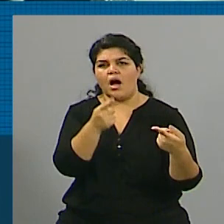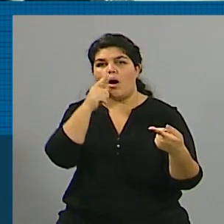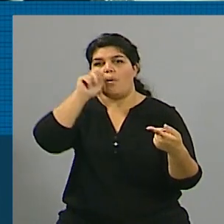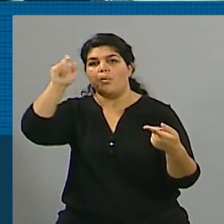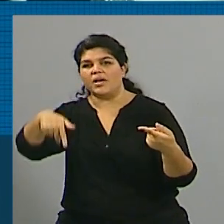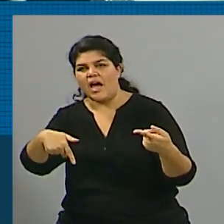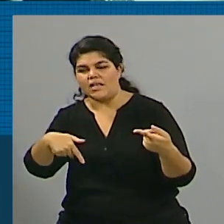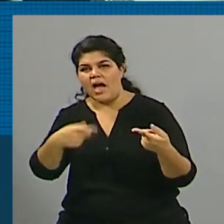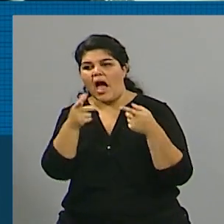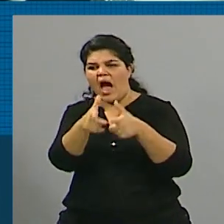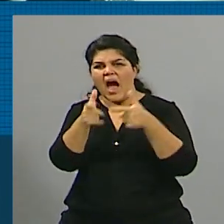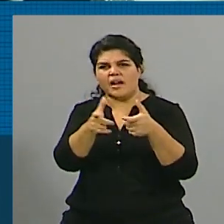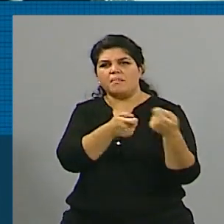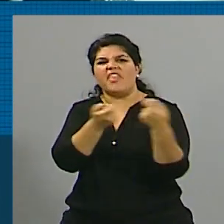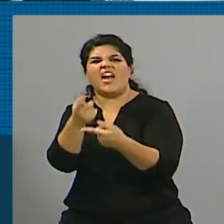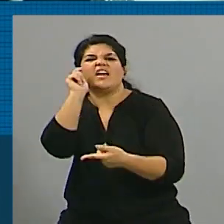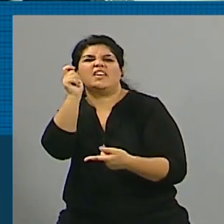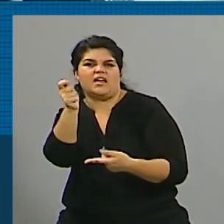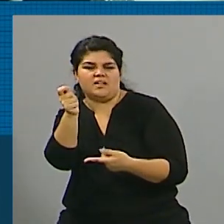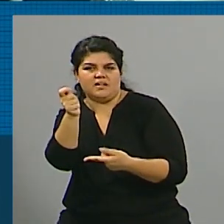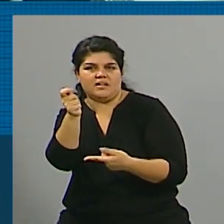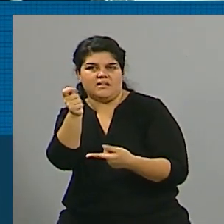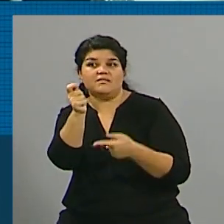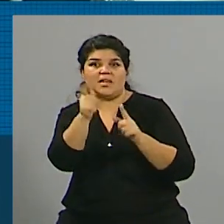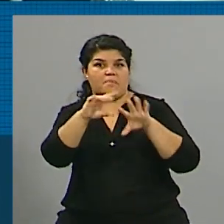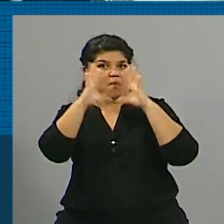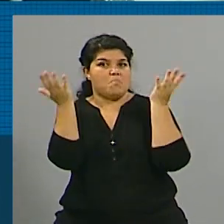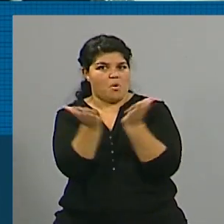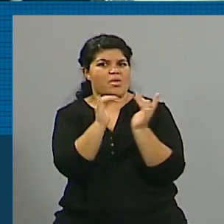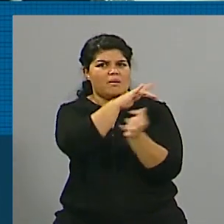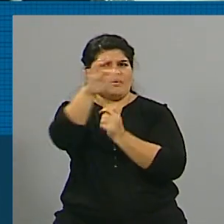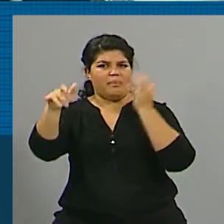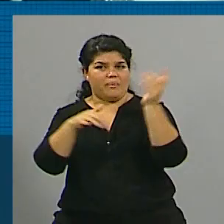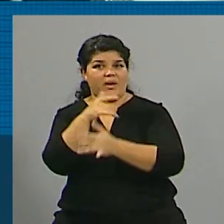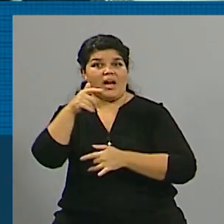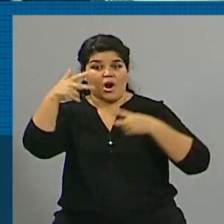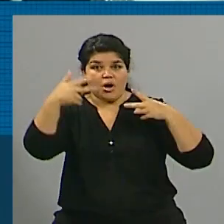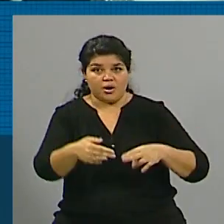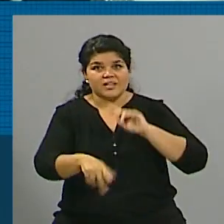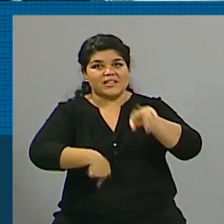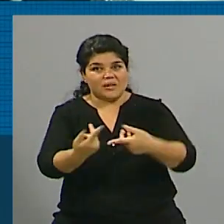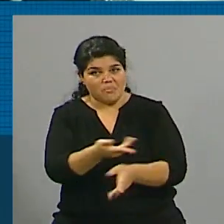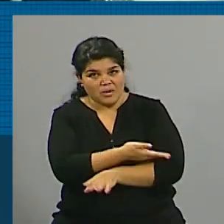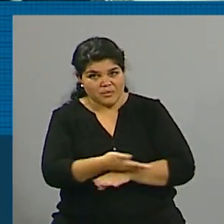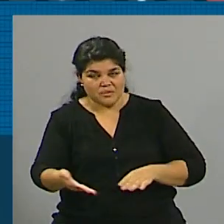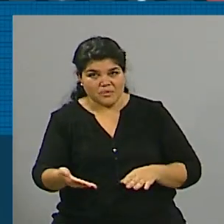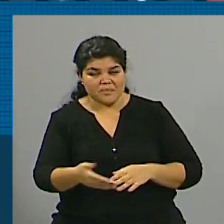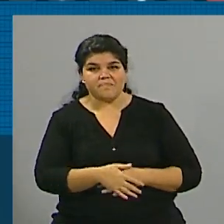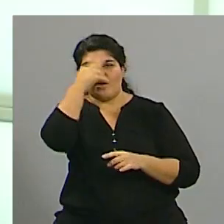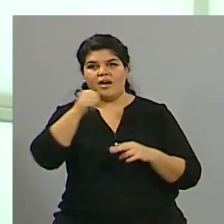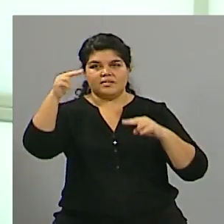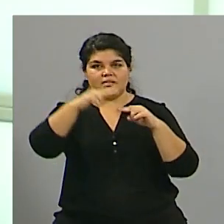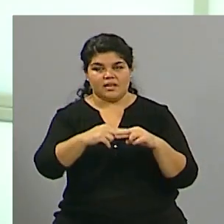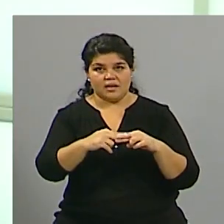Ucrania, porque de eso también se ha hablado mucho a nivel mundial, pero eso lo vamos a hablar después de la pausa. ¿Te parece, Augusto? Por